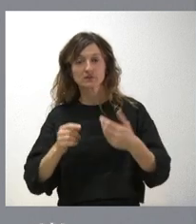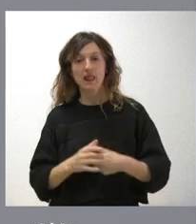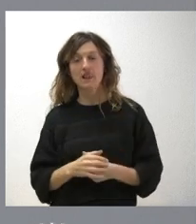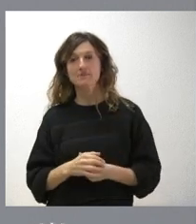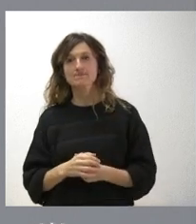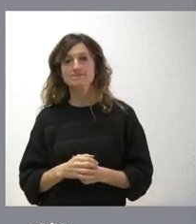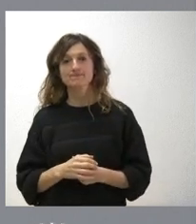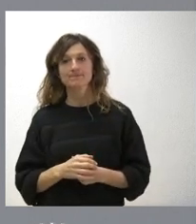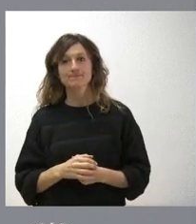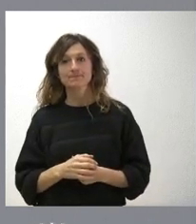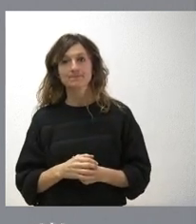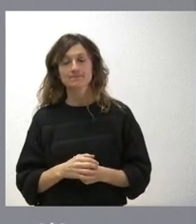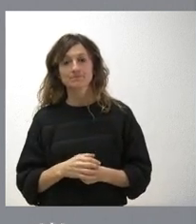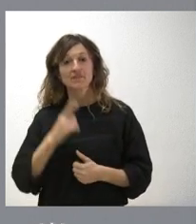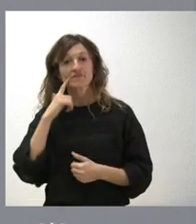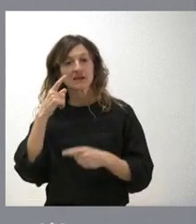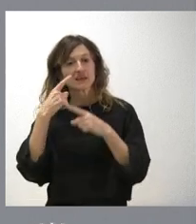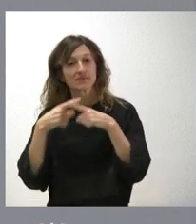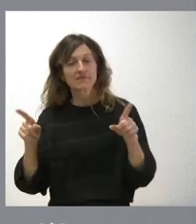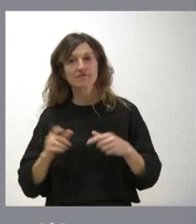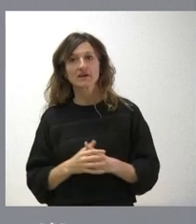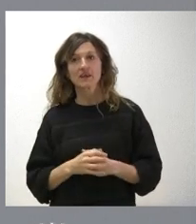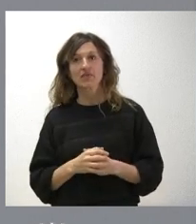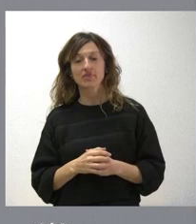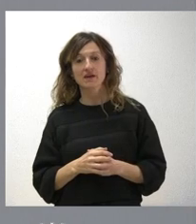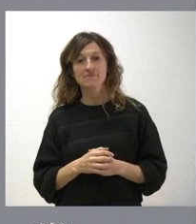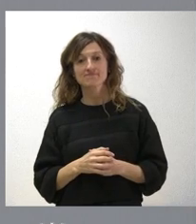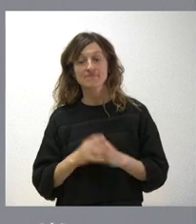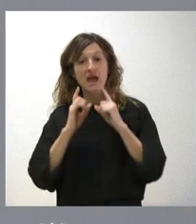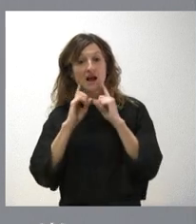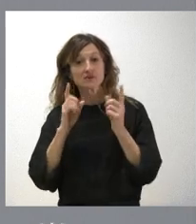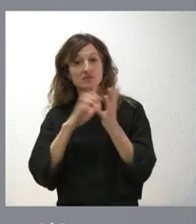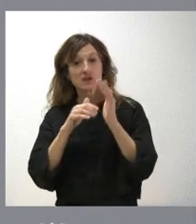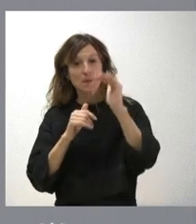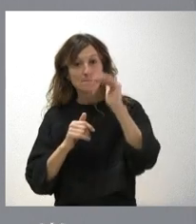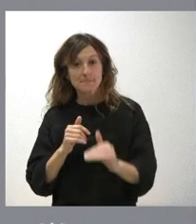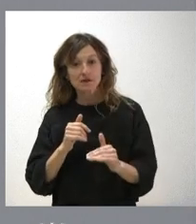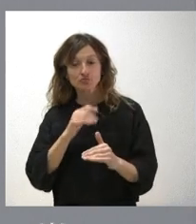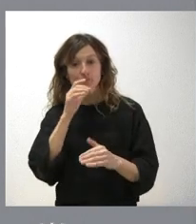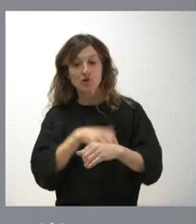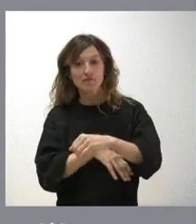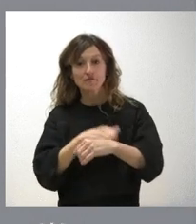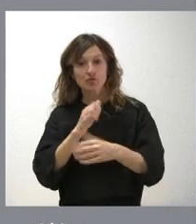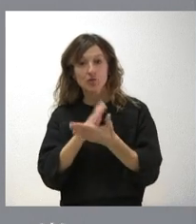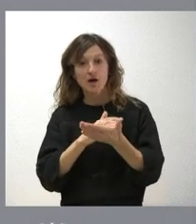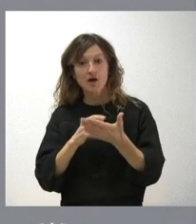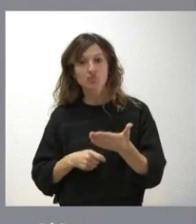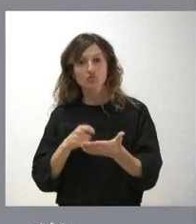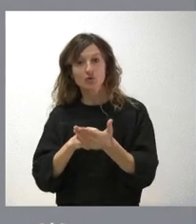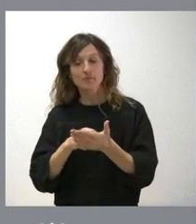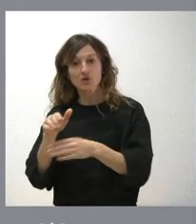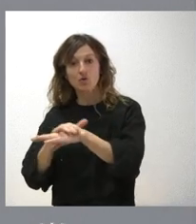autónomas fíjese la diferencia tan enorme y en el caso de castell León menos incluso porque ponemos este fondo un fondo autonómico que no pone el